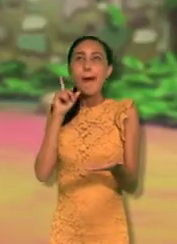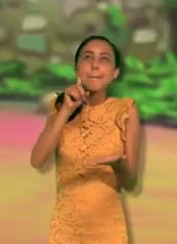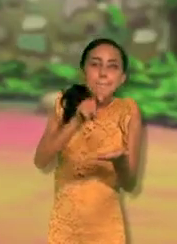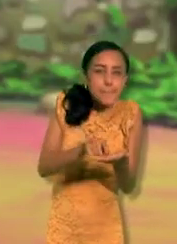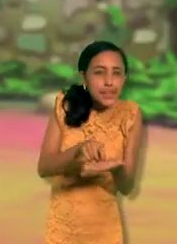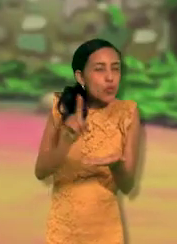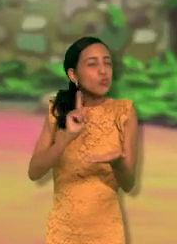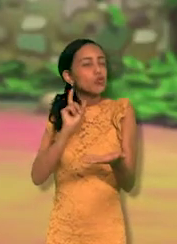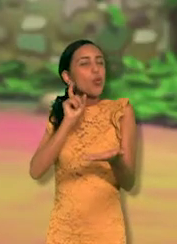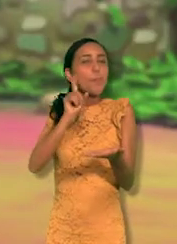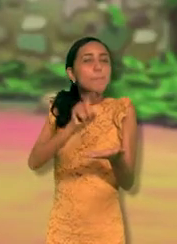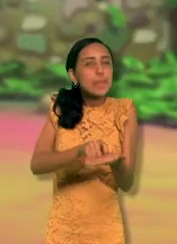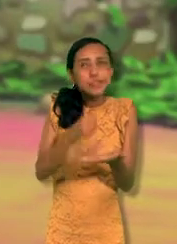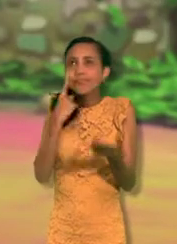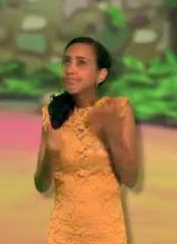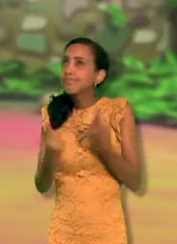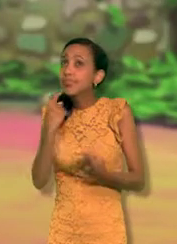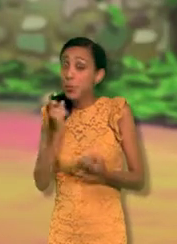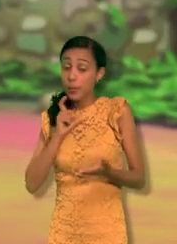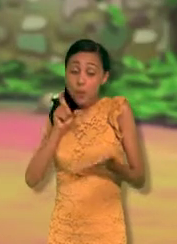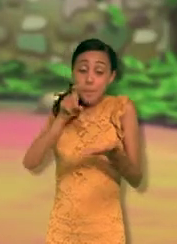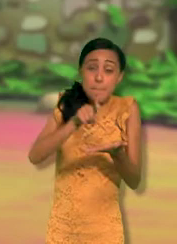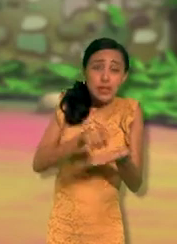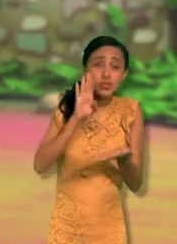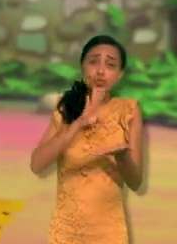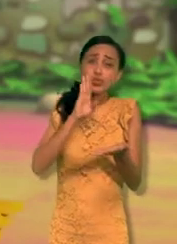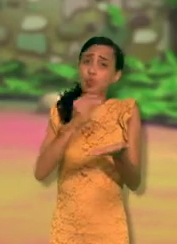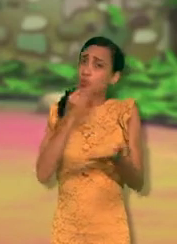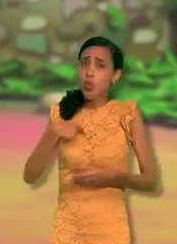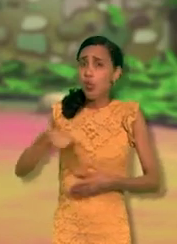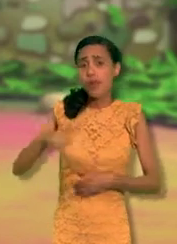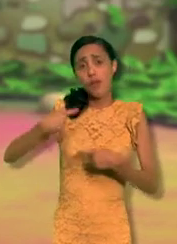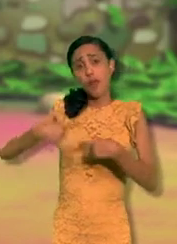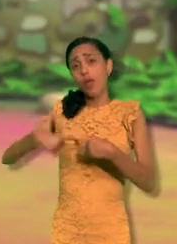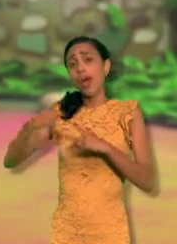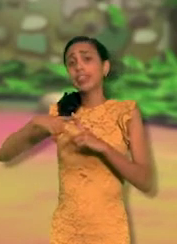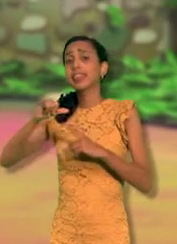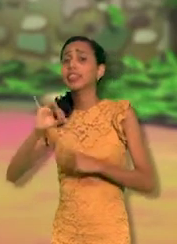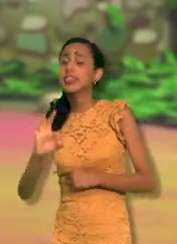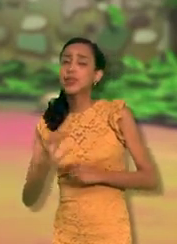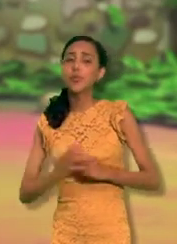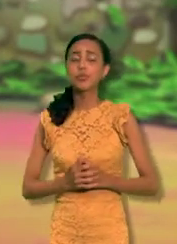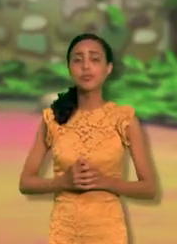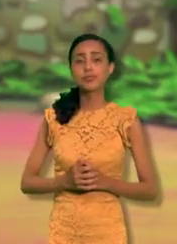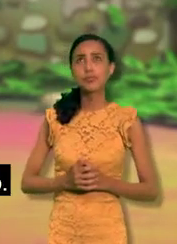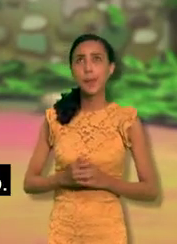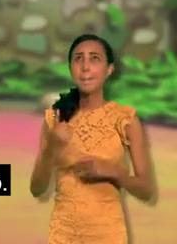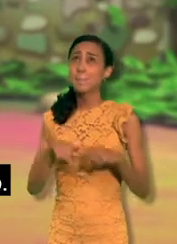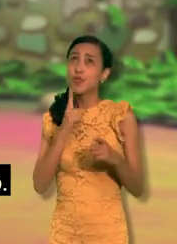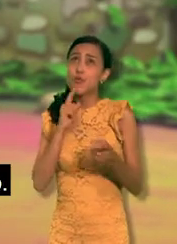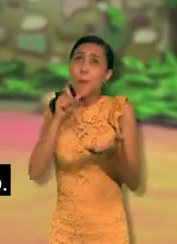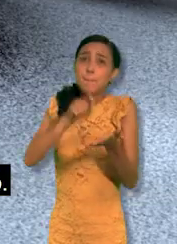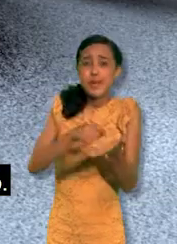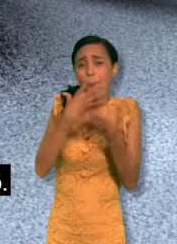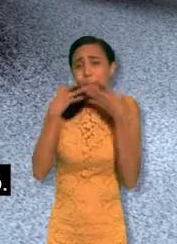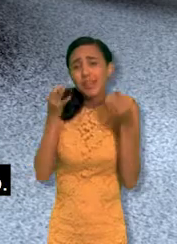¿Pico o no pico? Si pico, me mancho el pico y no podré ir a la boda de mi tío Perico. Pero si no